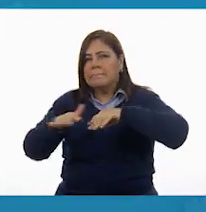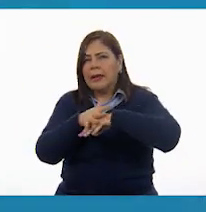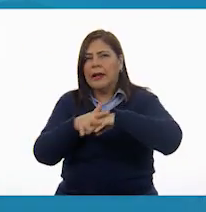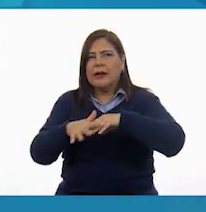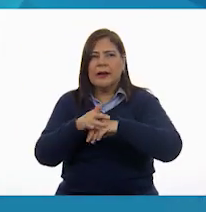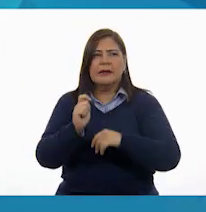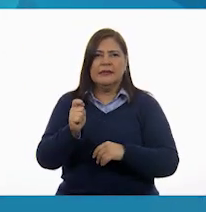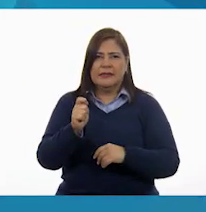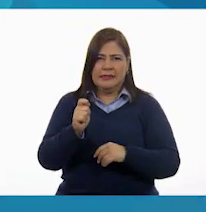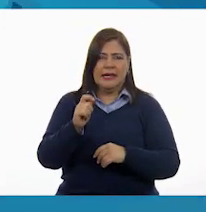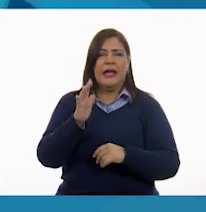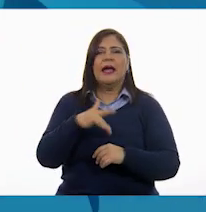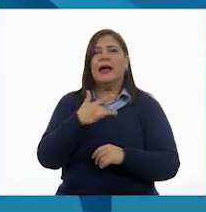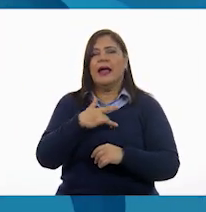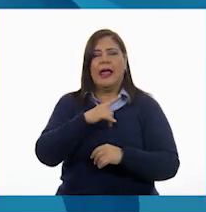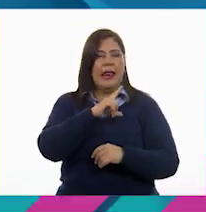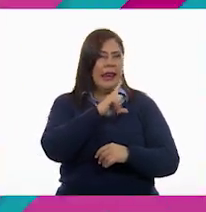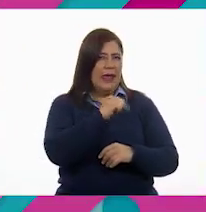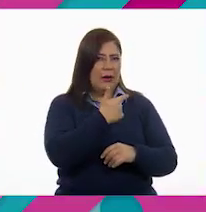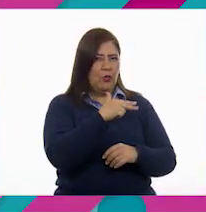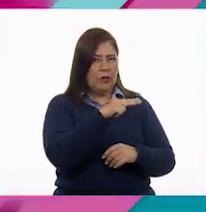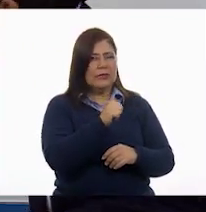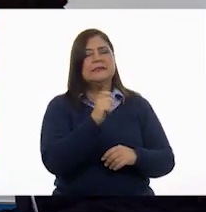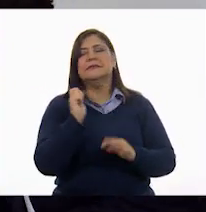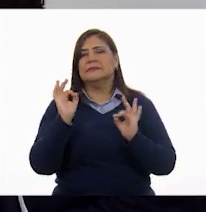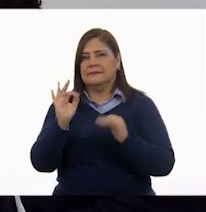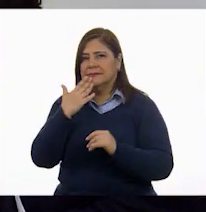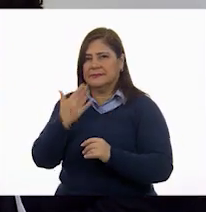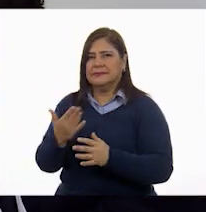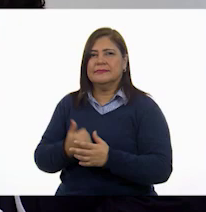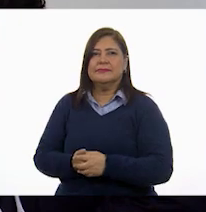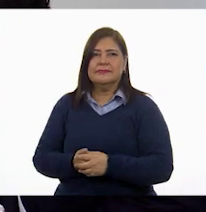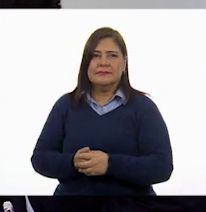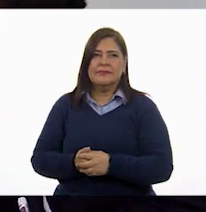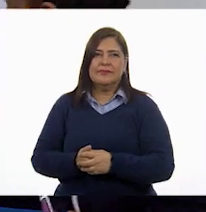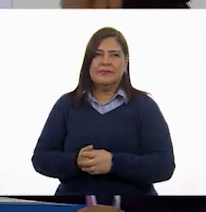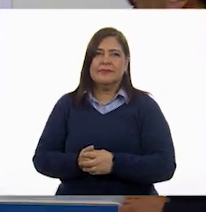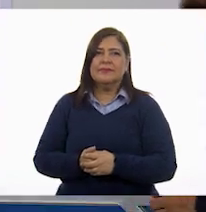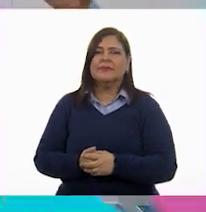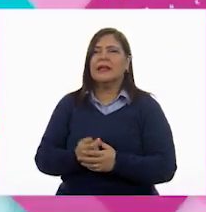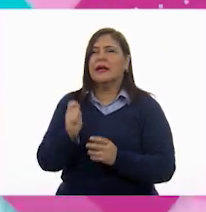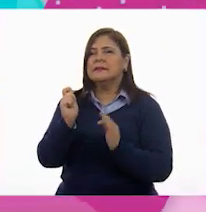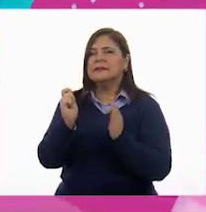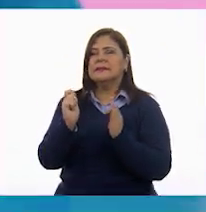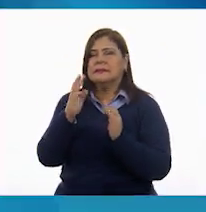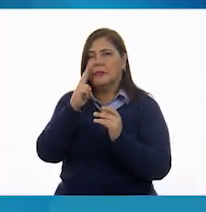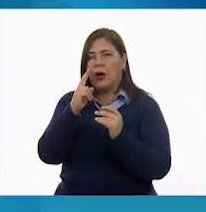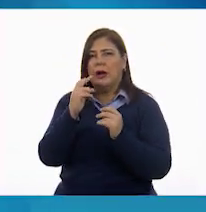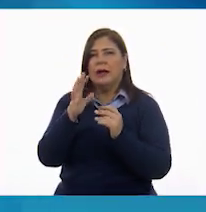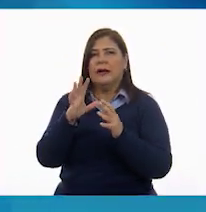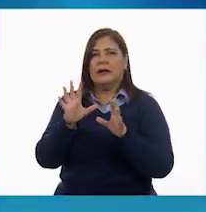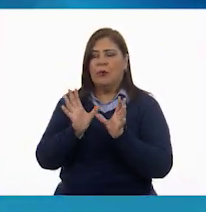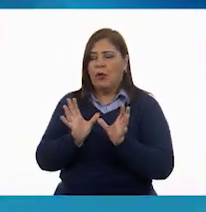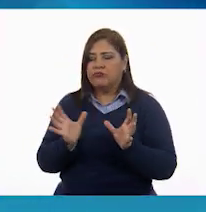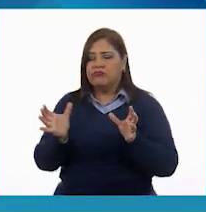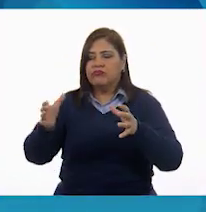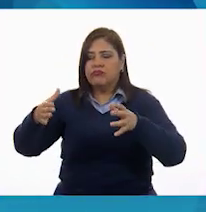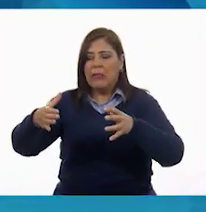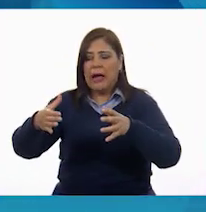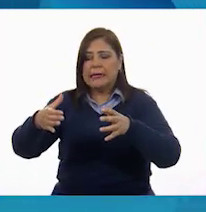son lagunas. Perfecto. Y finalmente están casi rodeados por tierras emergentes.